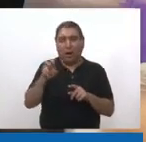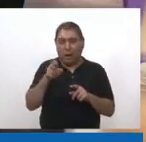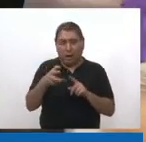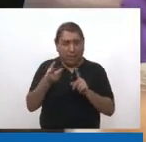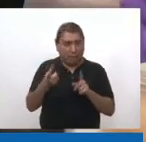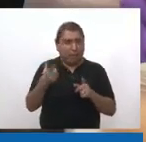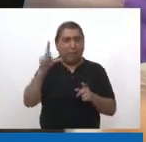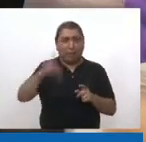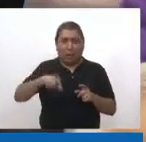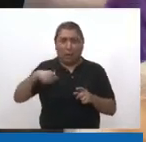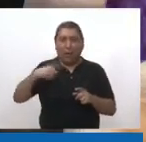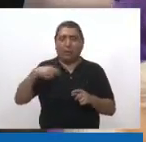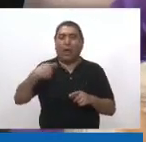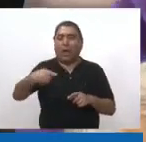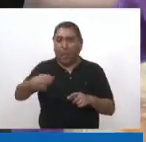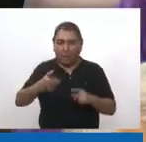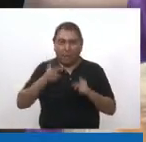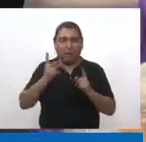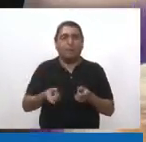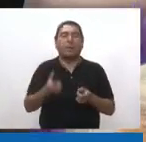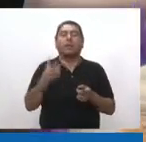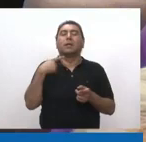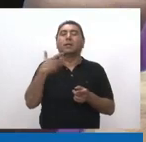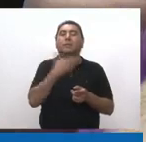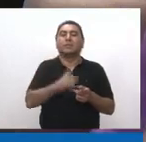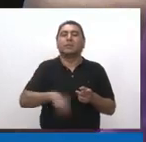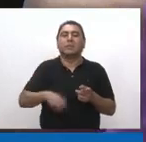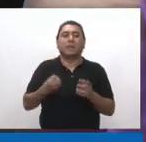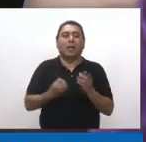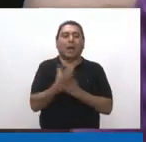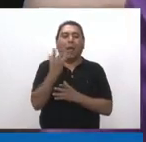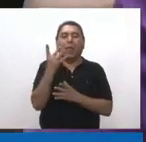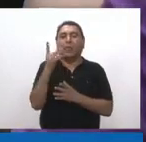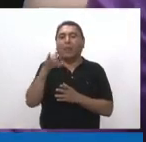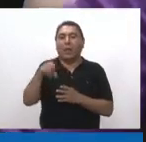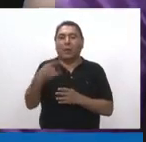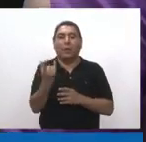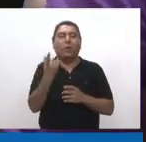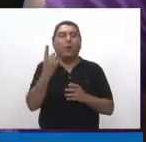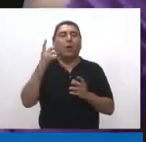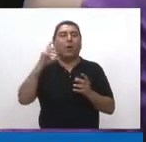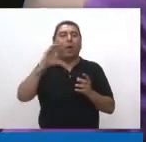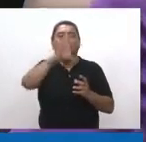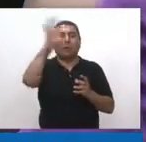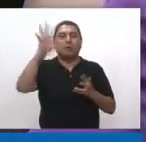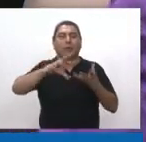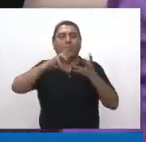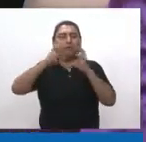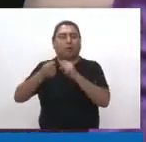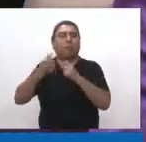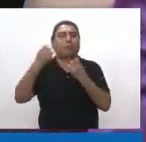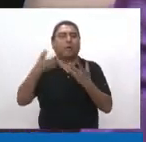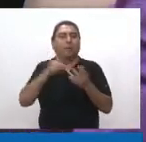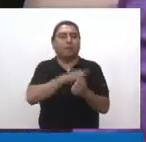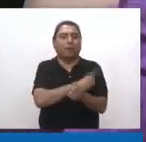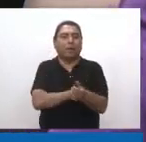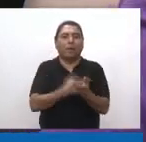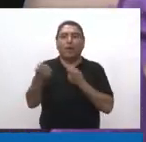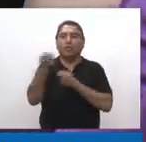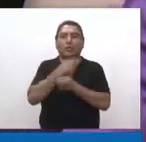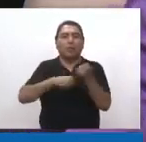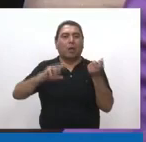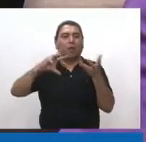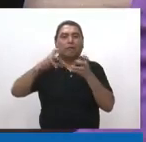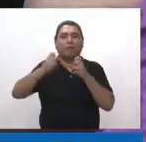Pero además, cada vez que el presidente dicta un DNU, afecta a las provincias porque pierden su poder de negociación y